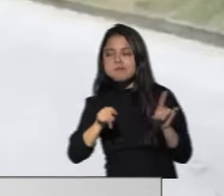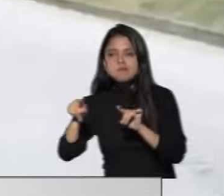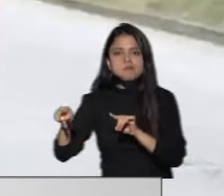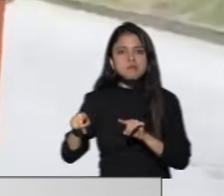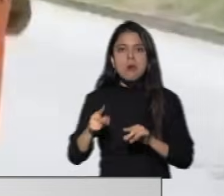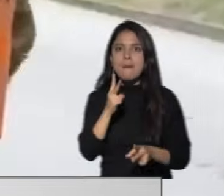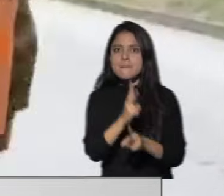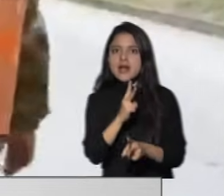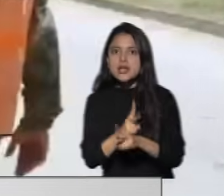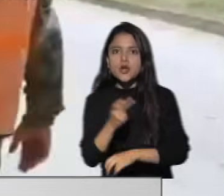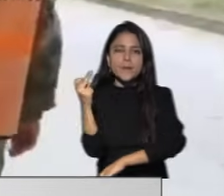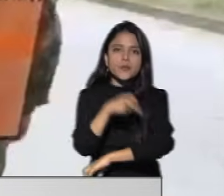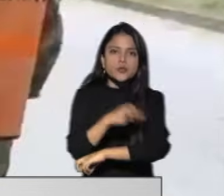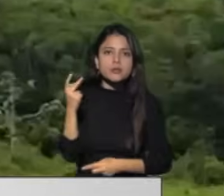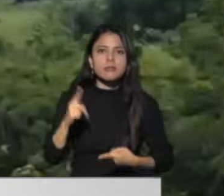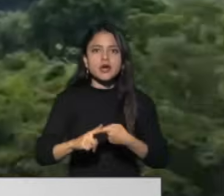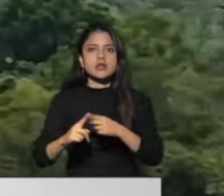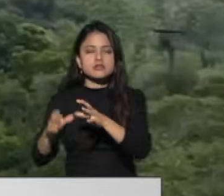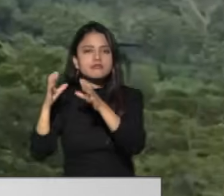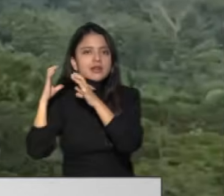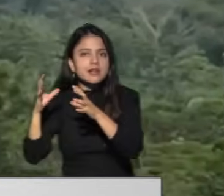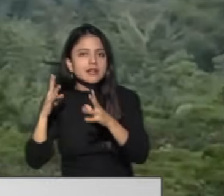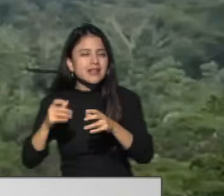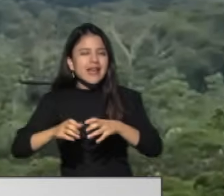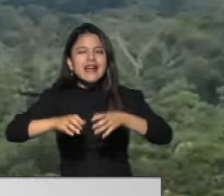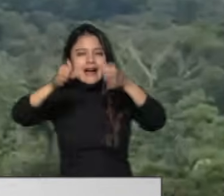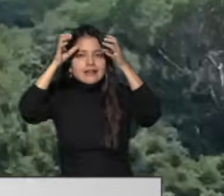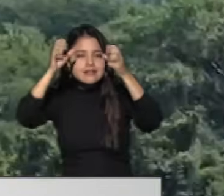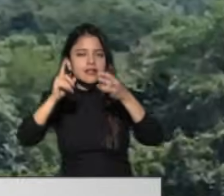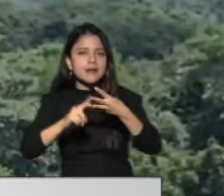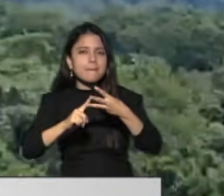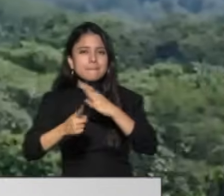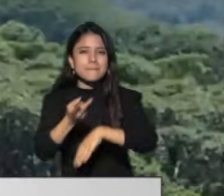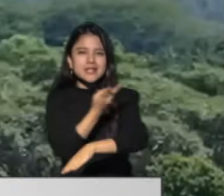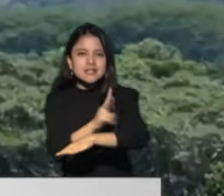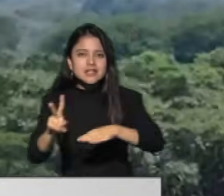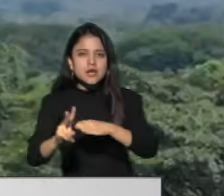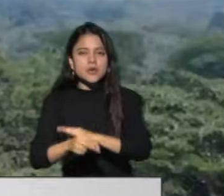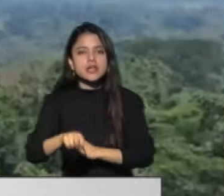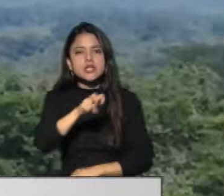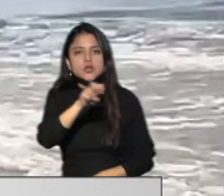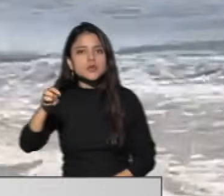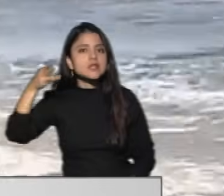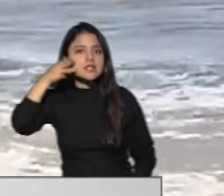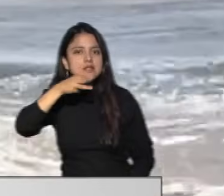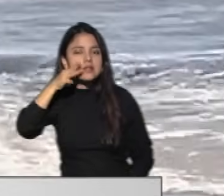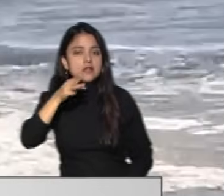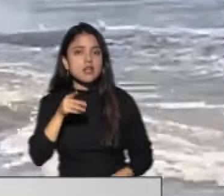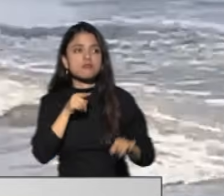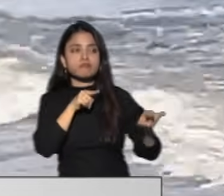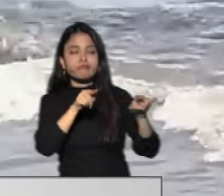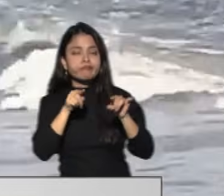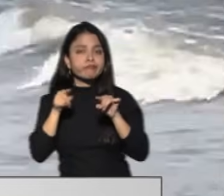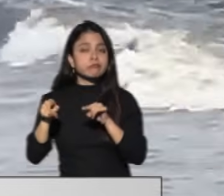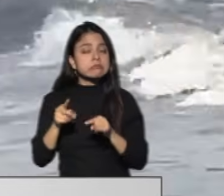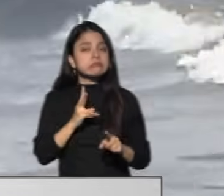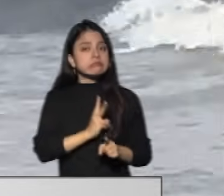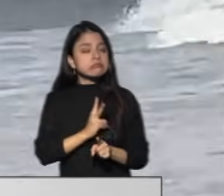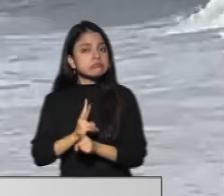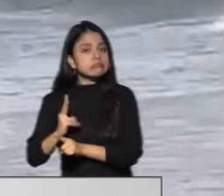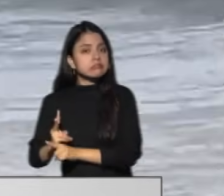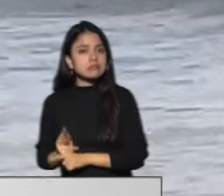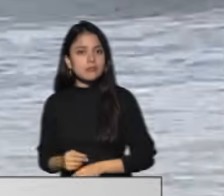ejemplo, Putumayo, Caquetá, Valle del Cauca y Norte de Santander. Allí, en estos lugares, en